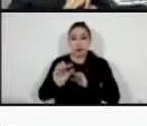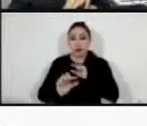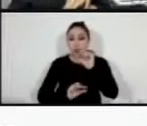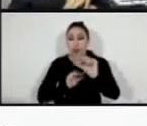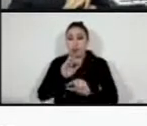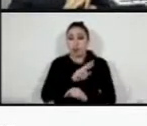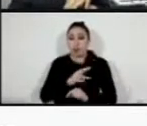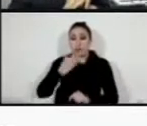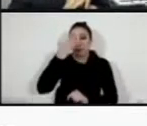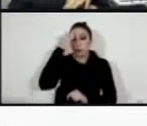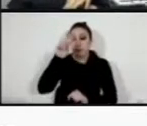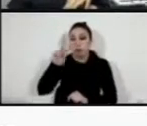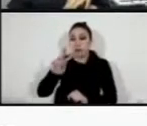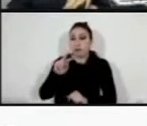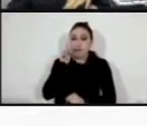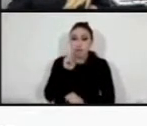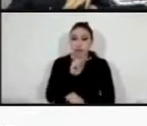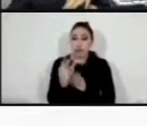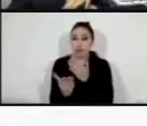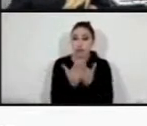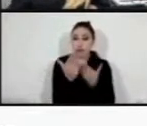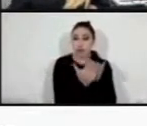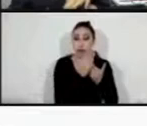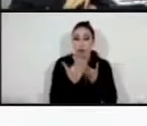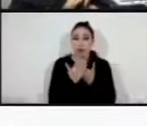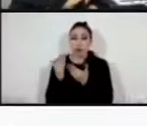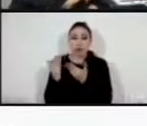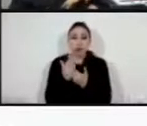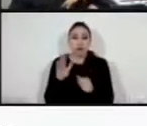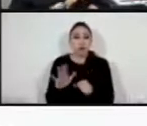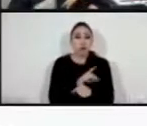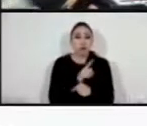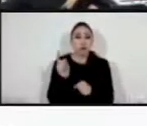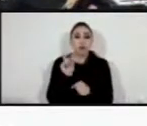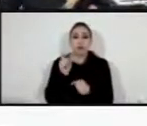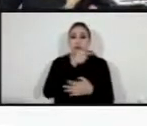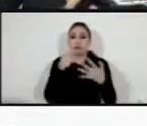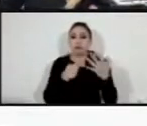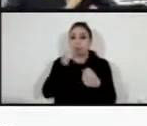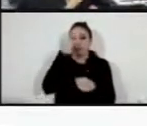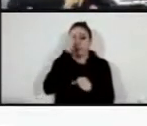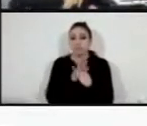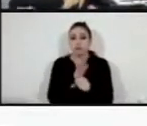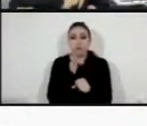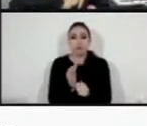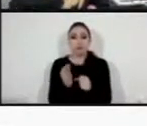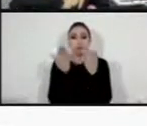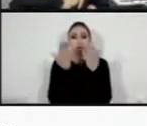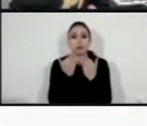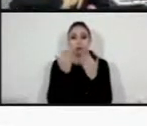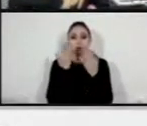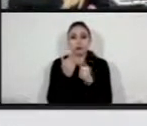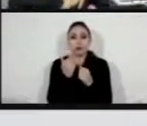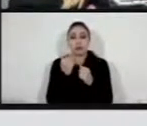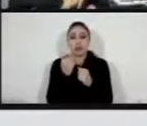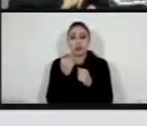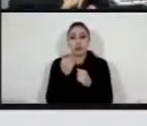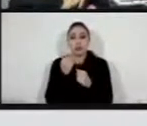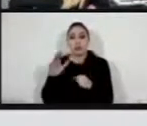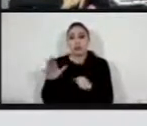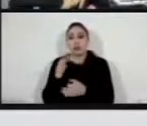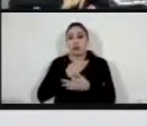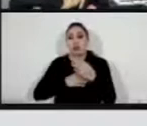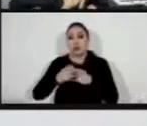de las decisiones públicas, en donde el criterio orientador de las políticas nacionales desde la Federación no es